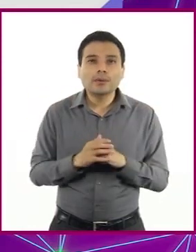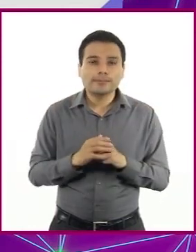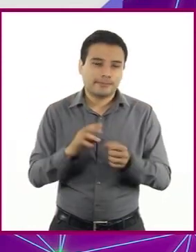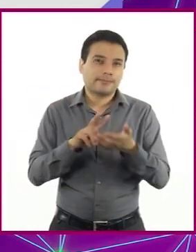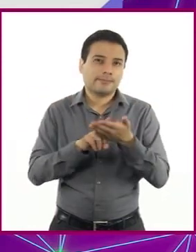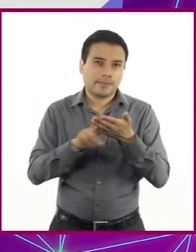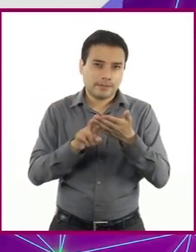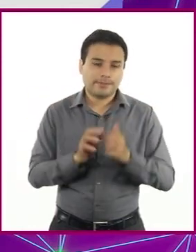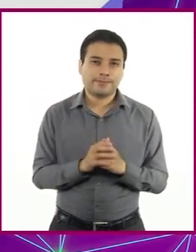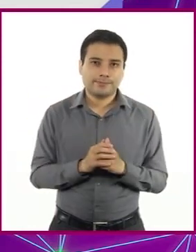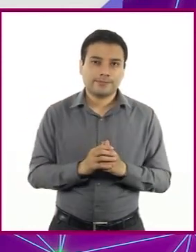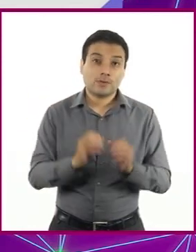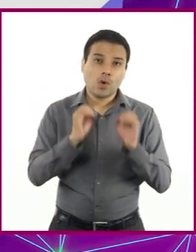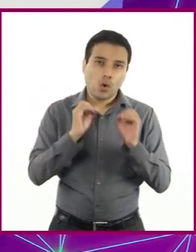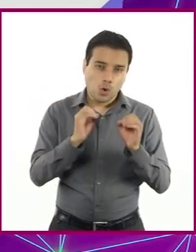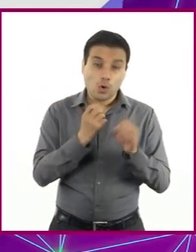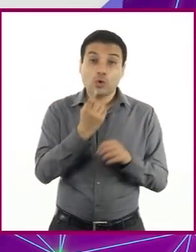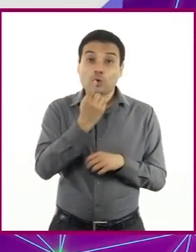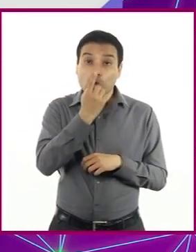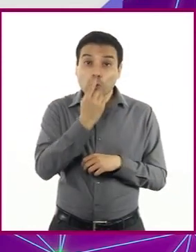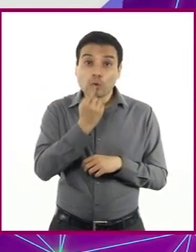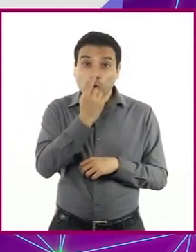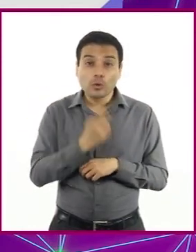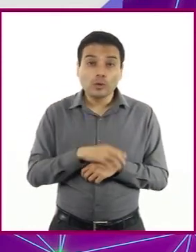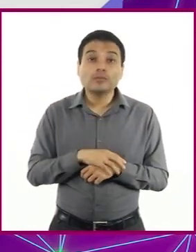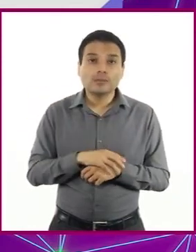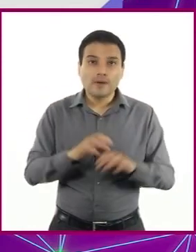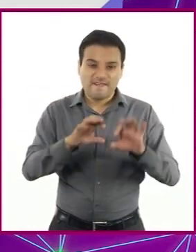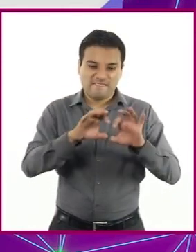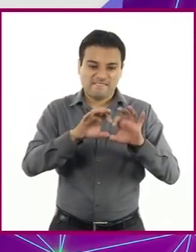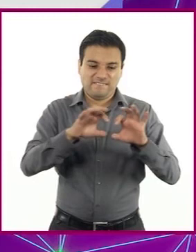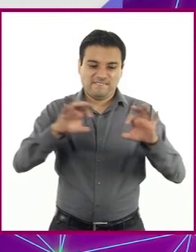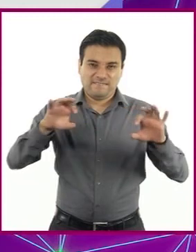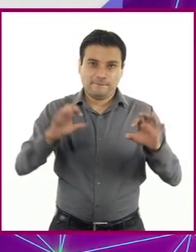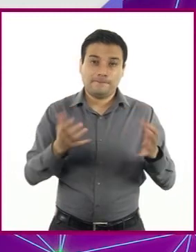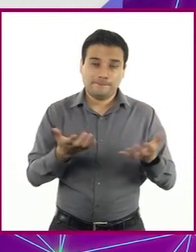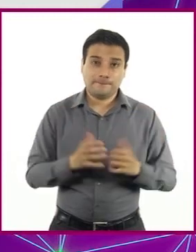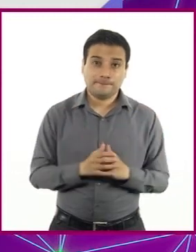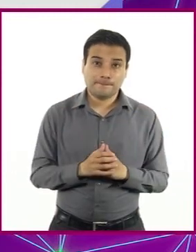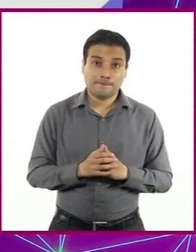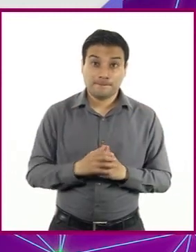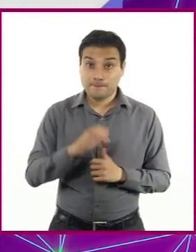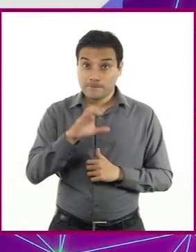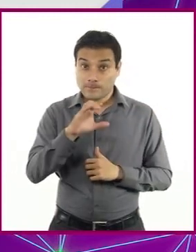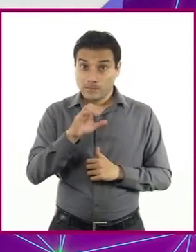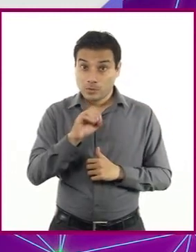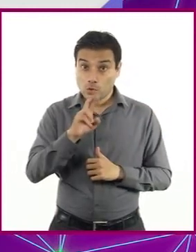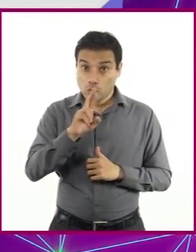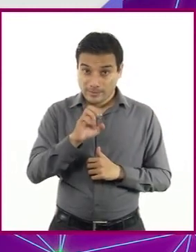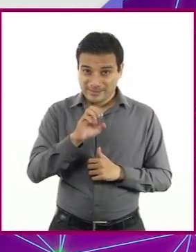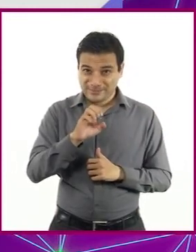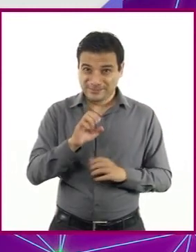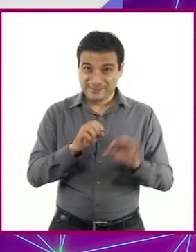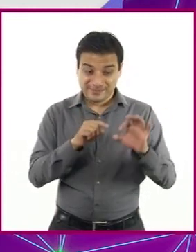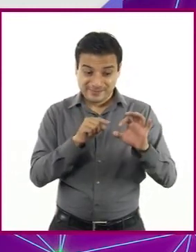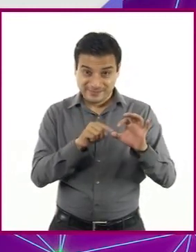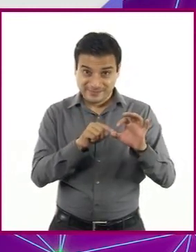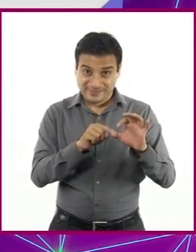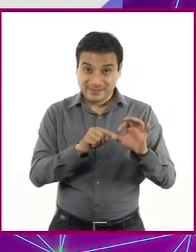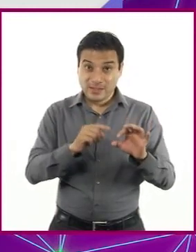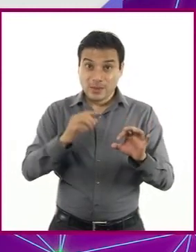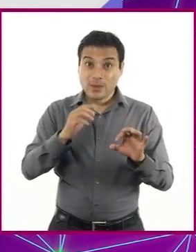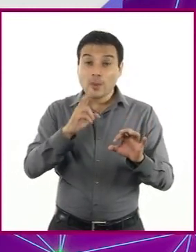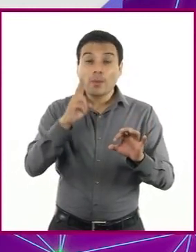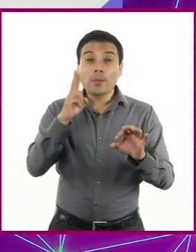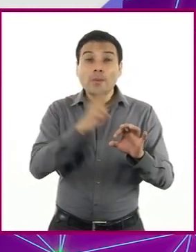verde y de color rojo en piezas de mayor grosor. El cobre, expuesto al aire y a la humedad,